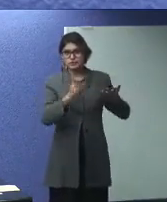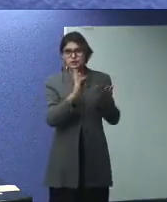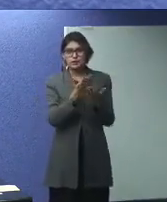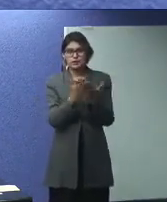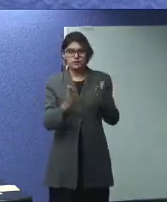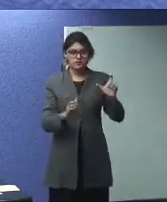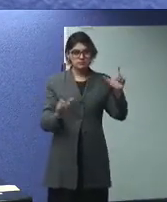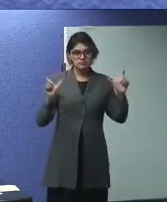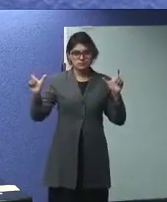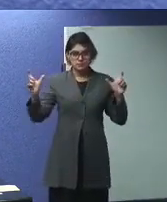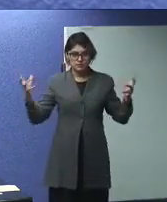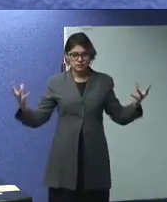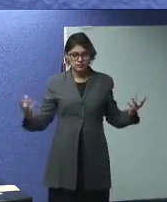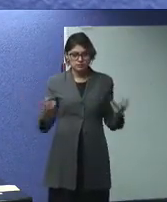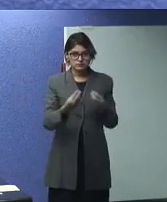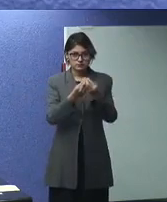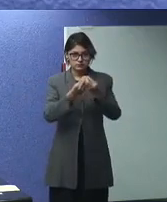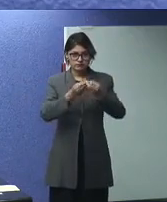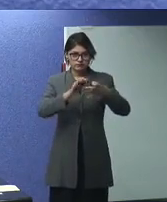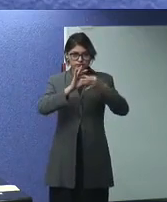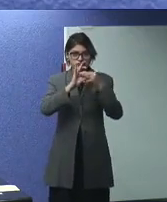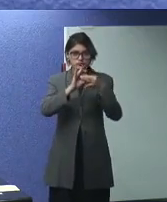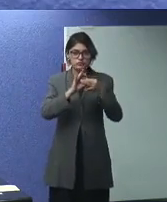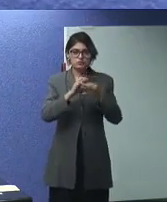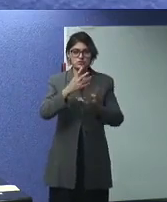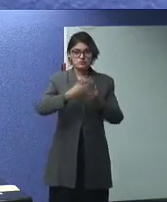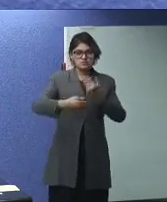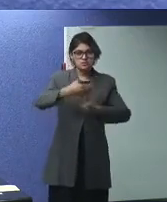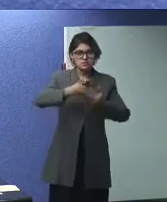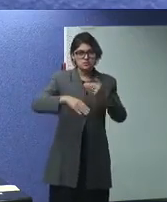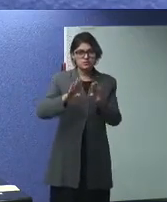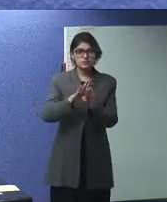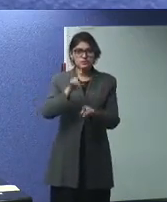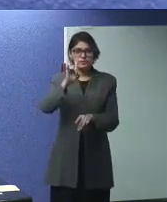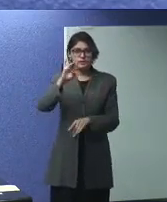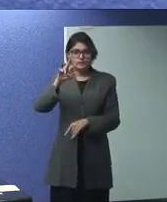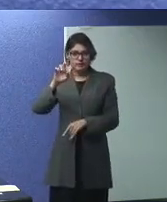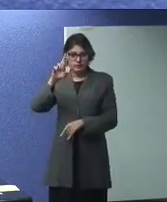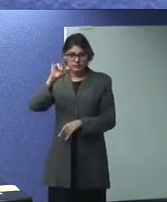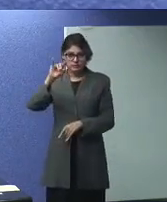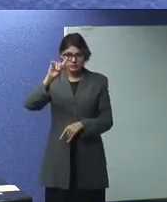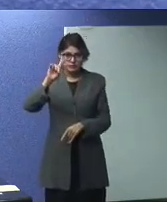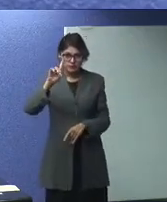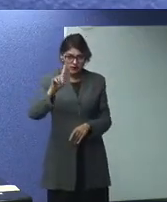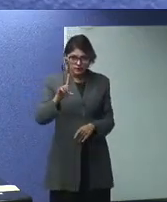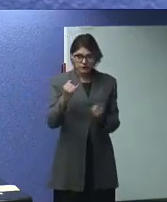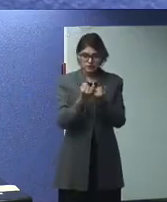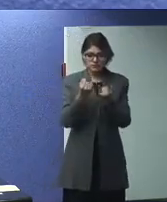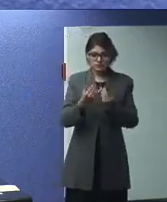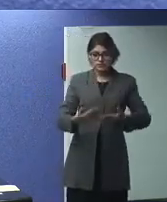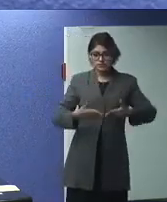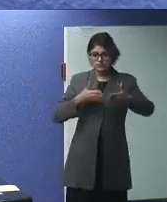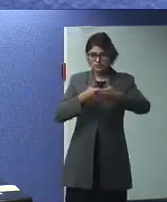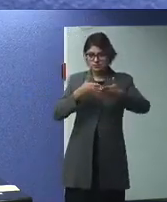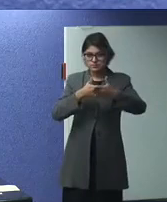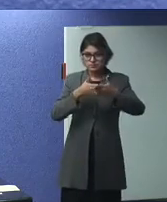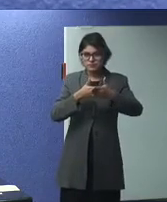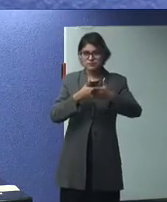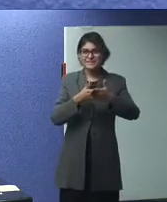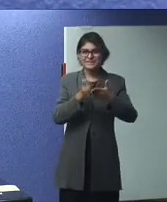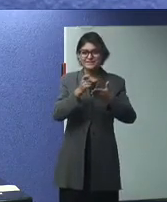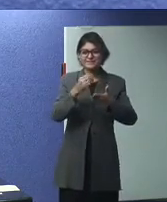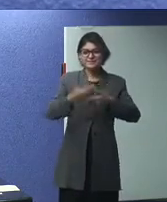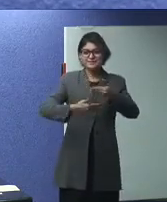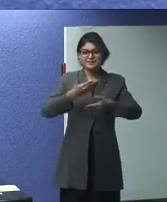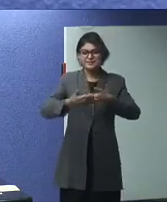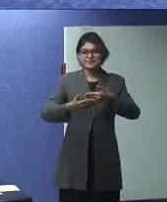estos dos elementos y de interactuar la diversidad funcional con las barreras del entorno, es eso lo que provoca